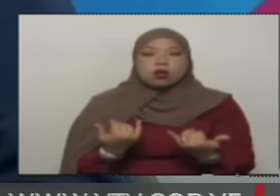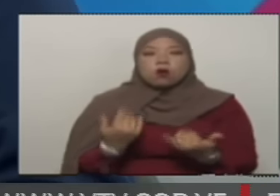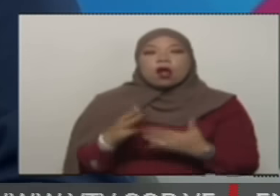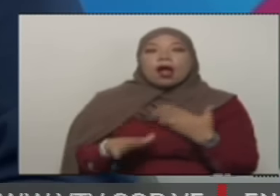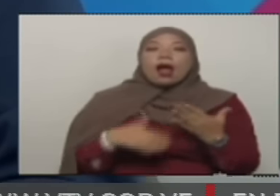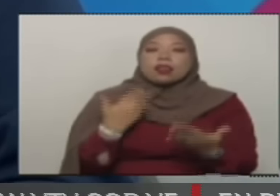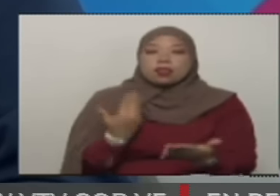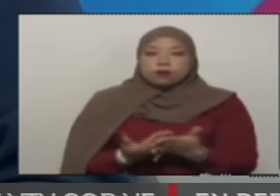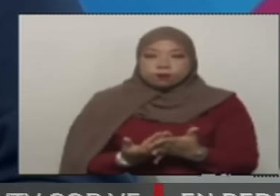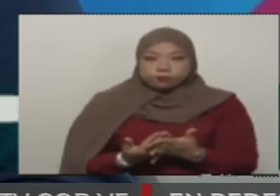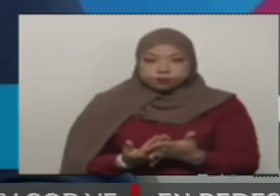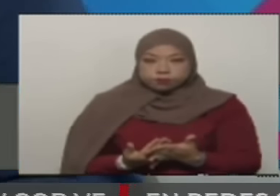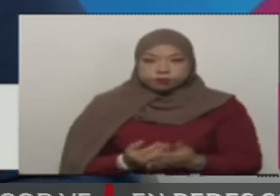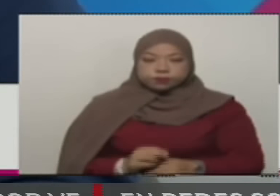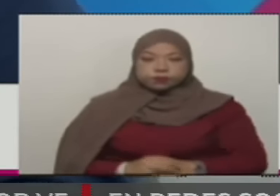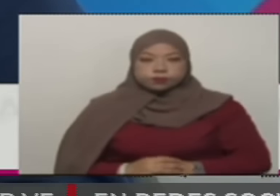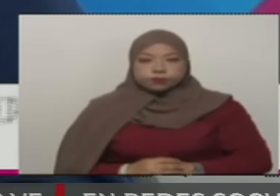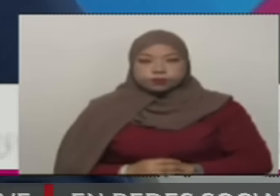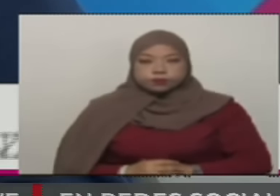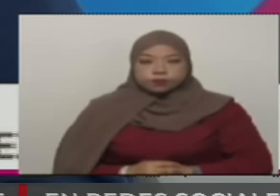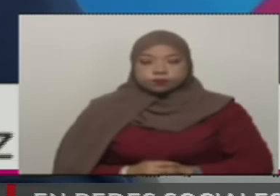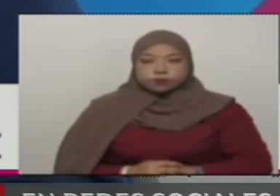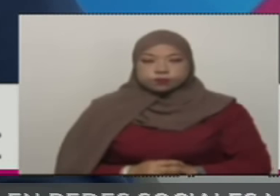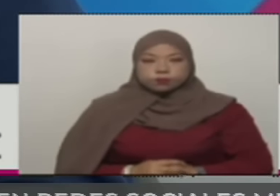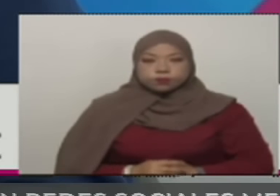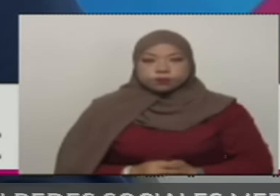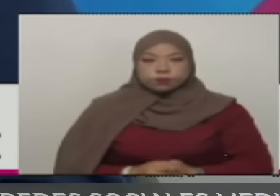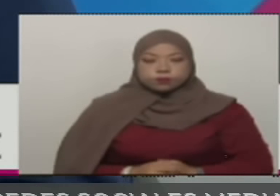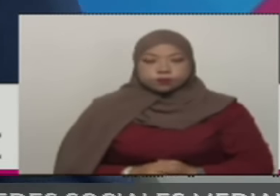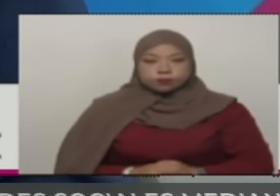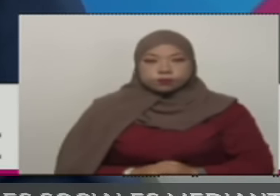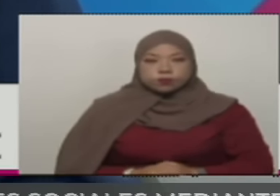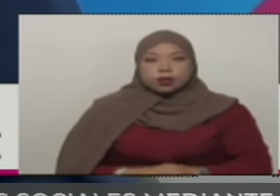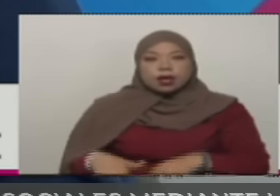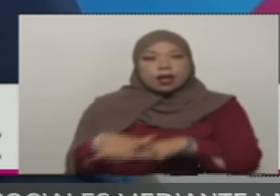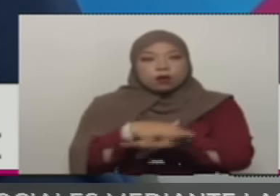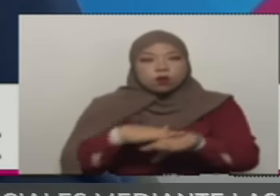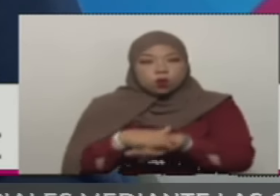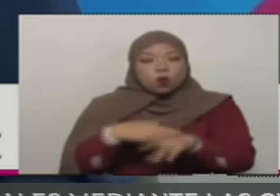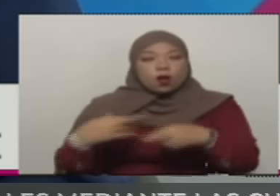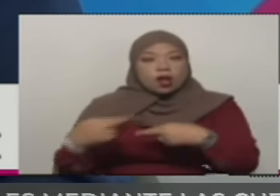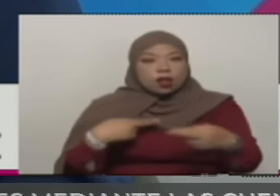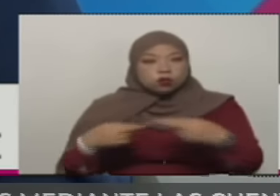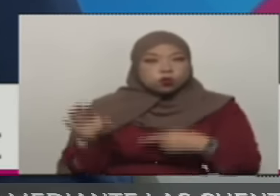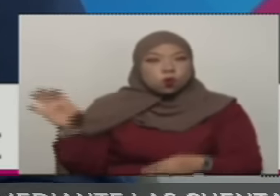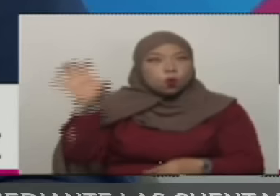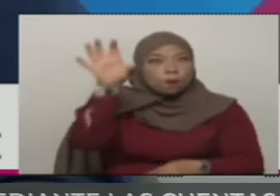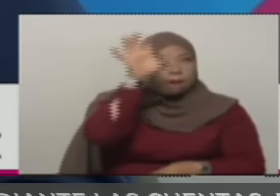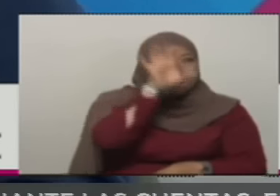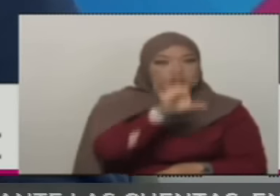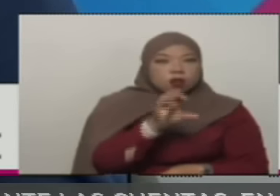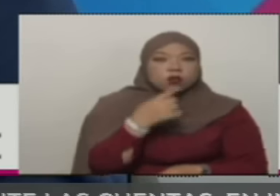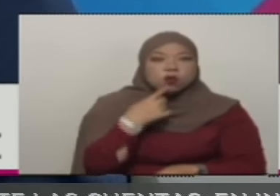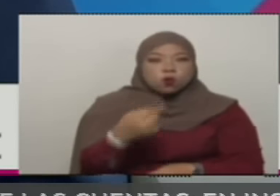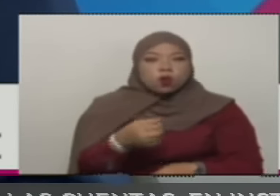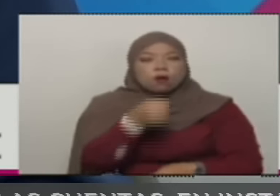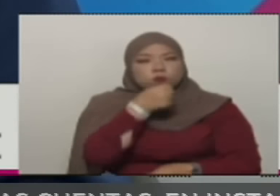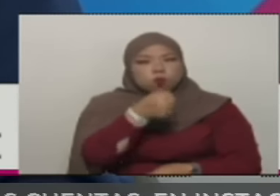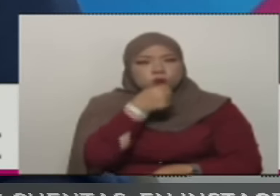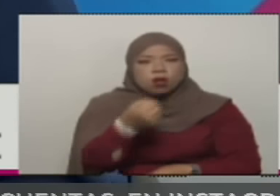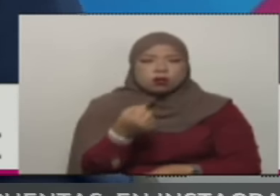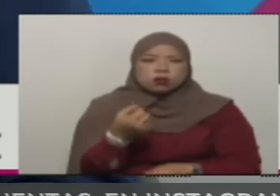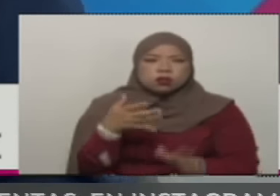ahora, por ejemplo, el ministro de Relaciones Exteriores, Albanes, dio unas declaraciones muy